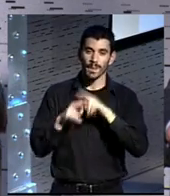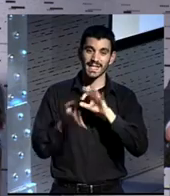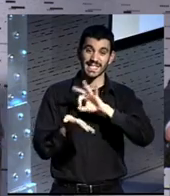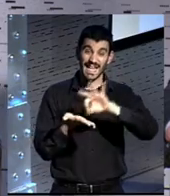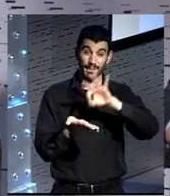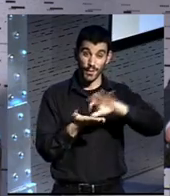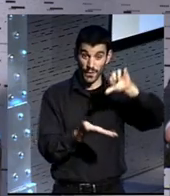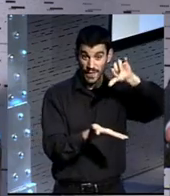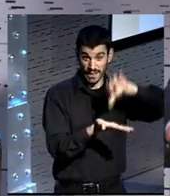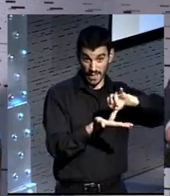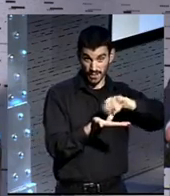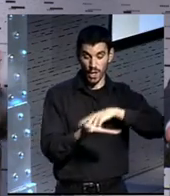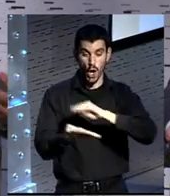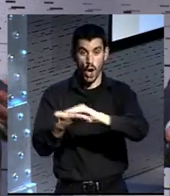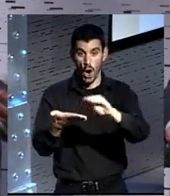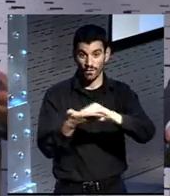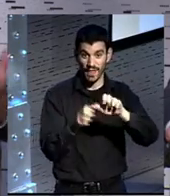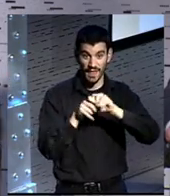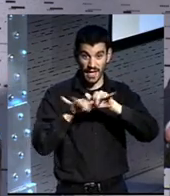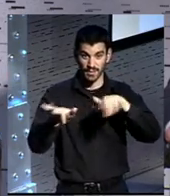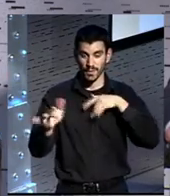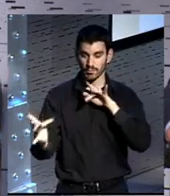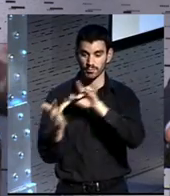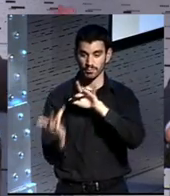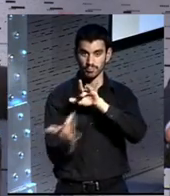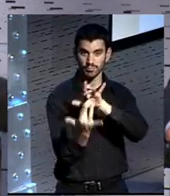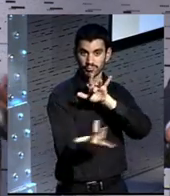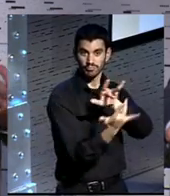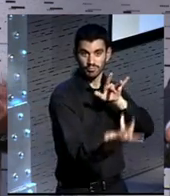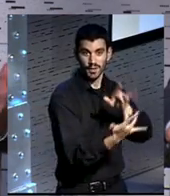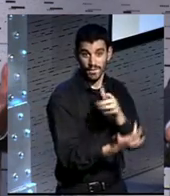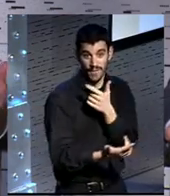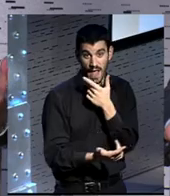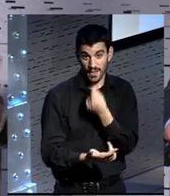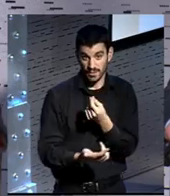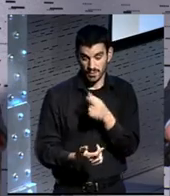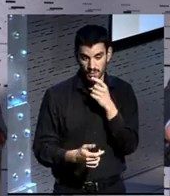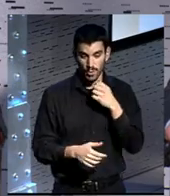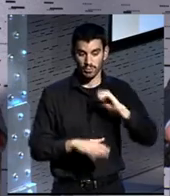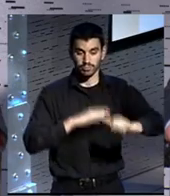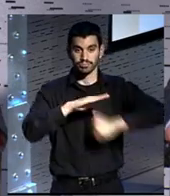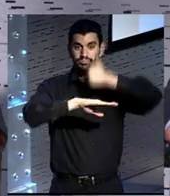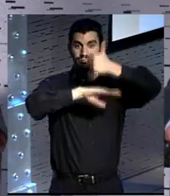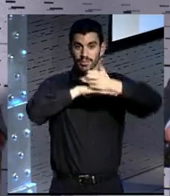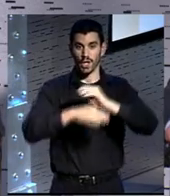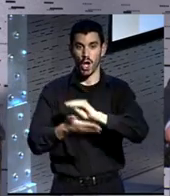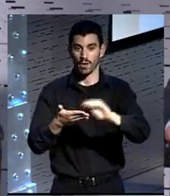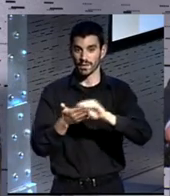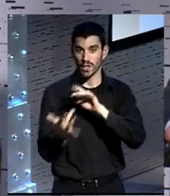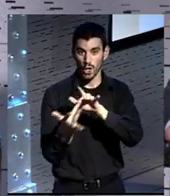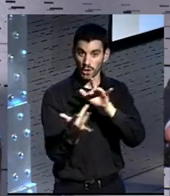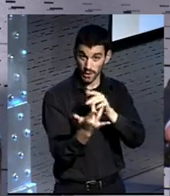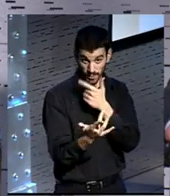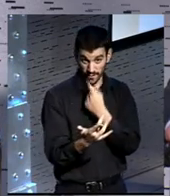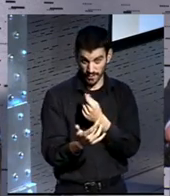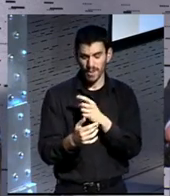centrales con la red de oficinas, que es la gente que está al pie de la calle en las casi 400 oficinas del banco. Pero